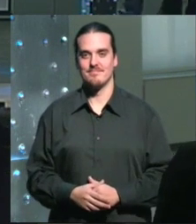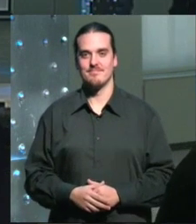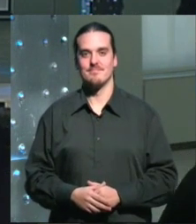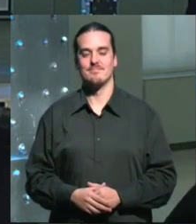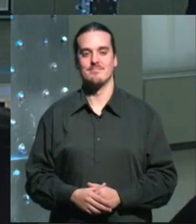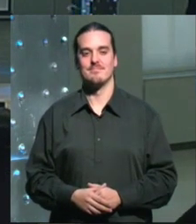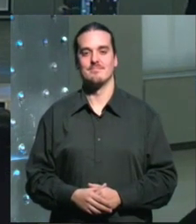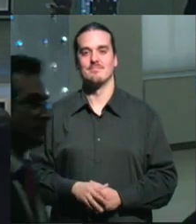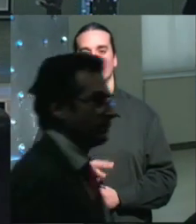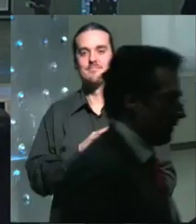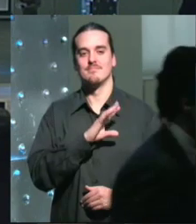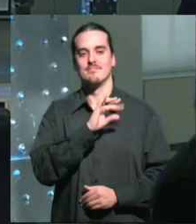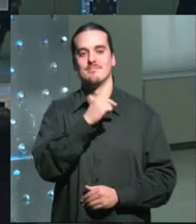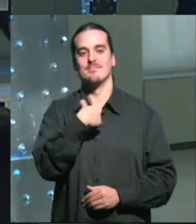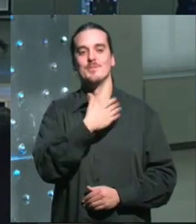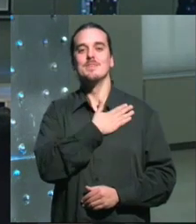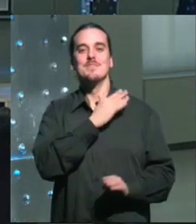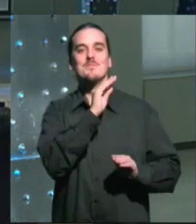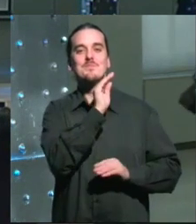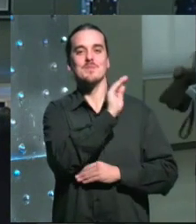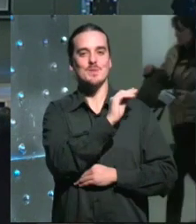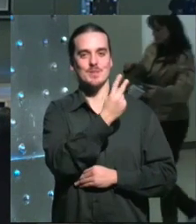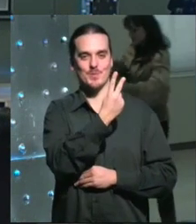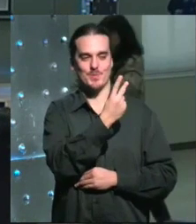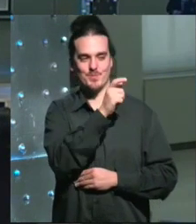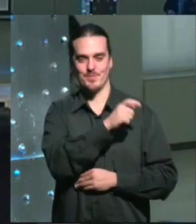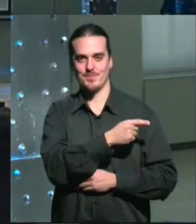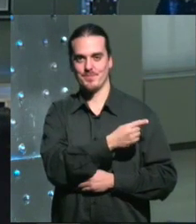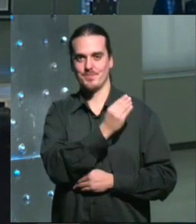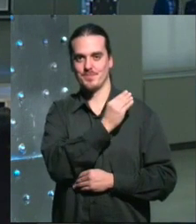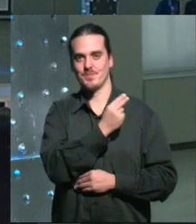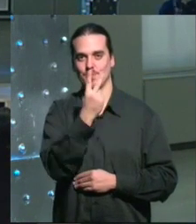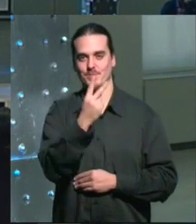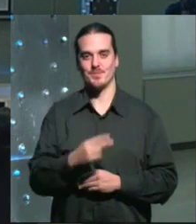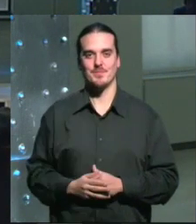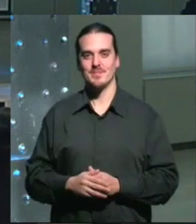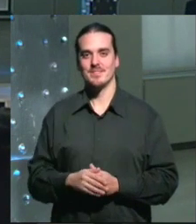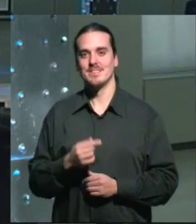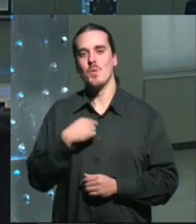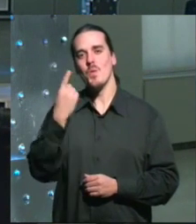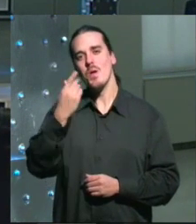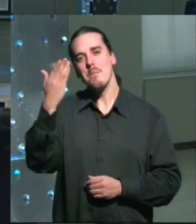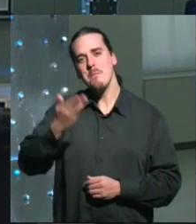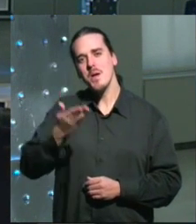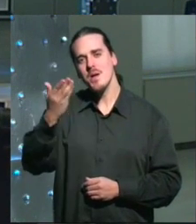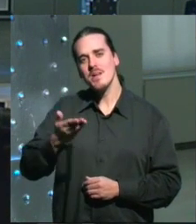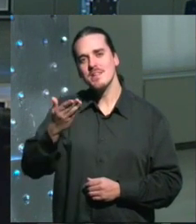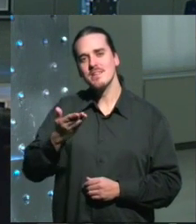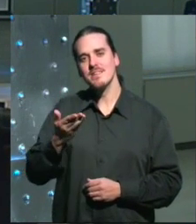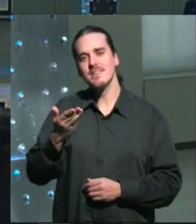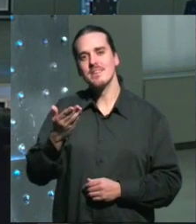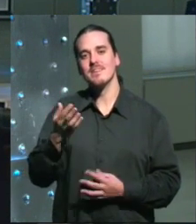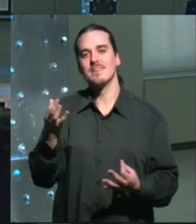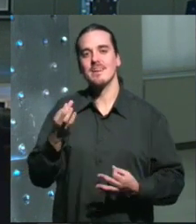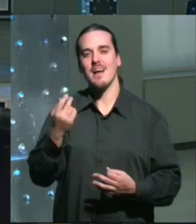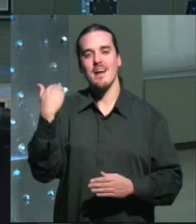Tardes. Quería hacerte dos preguntas. Una, sobre la importancia que ha tenido también en la base de datos que